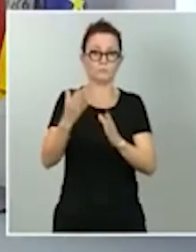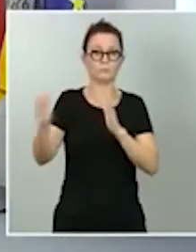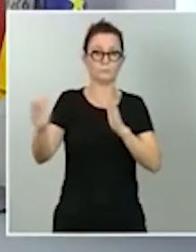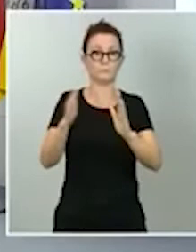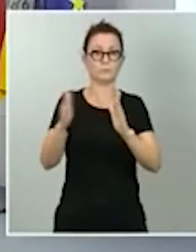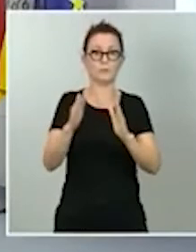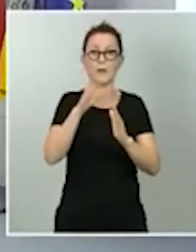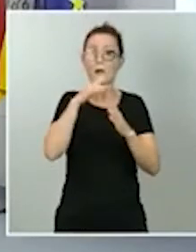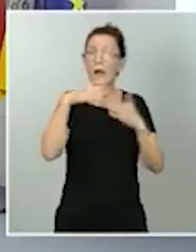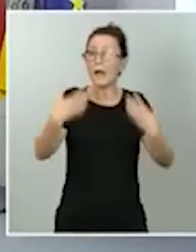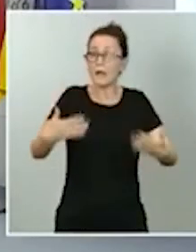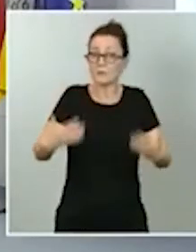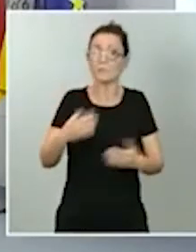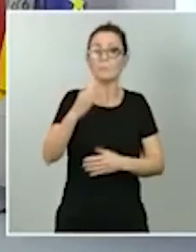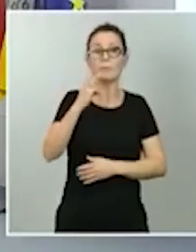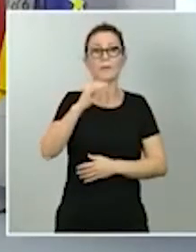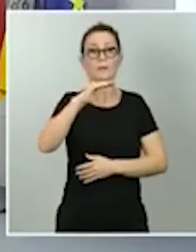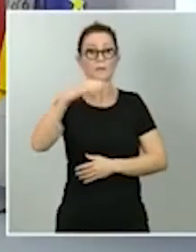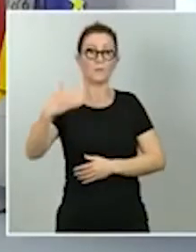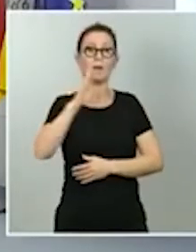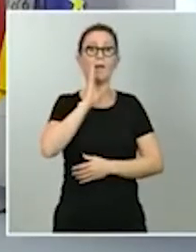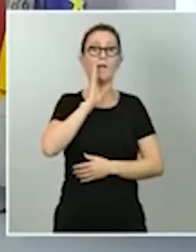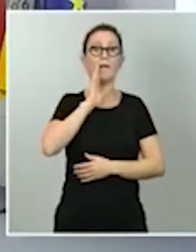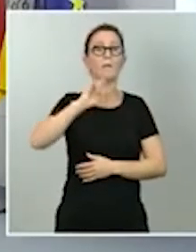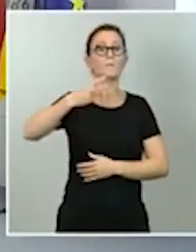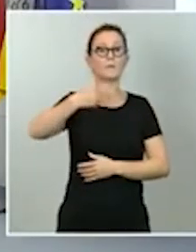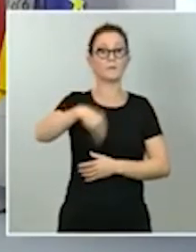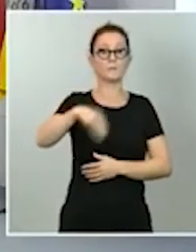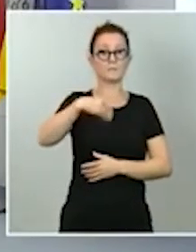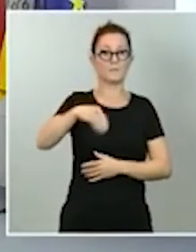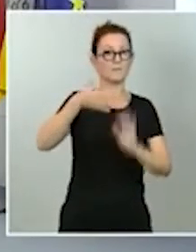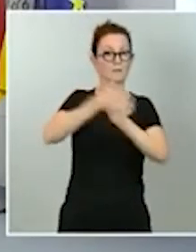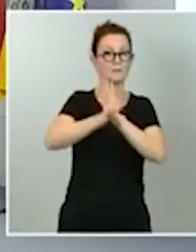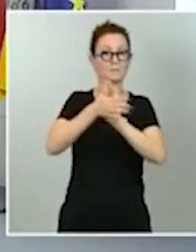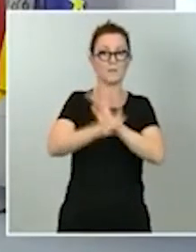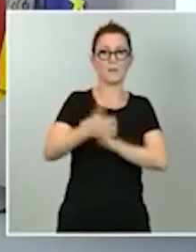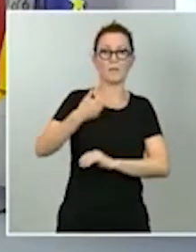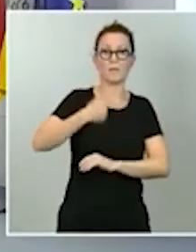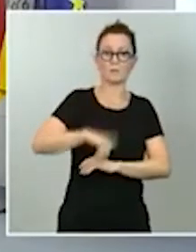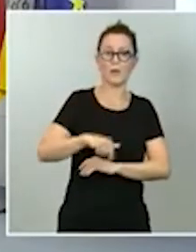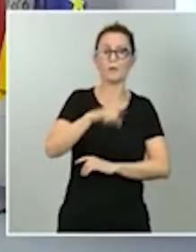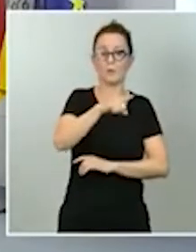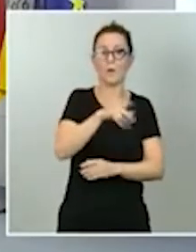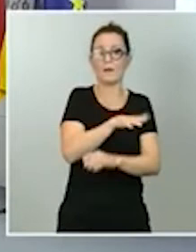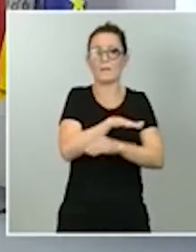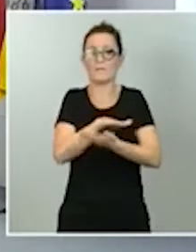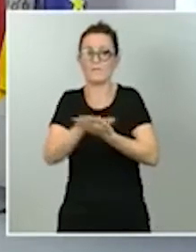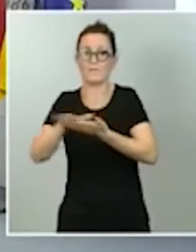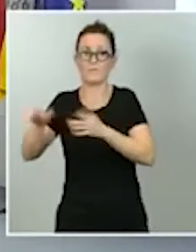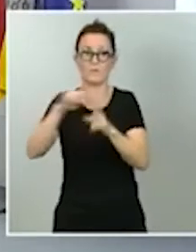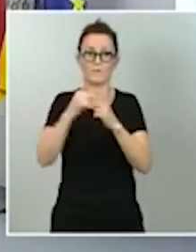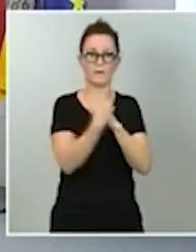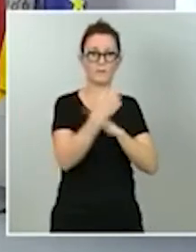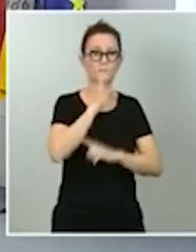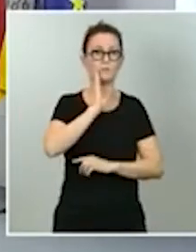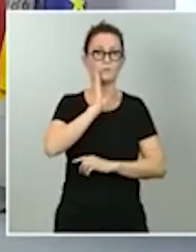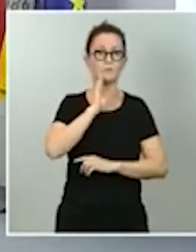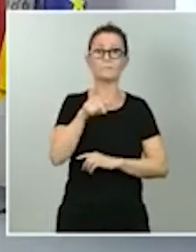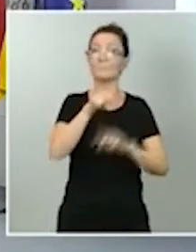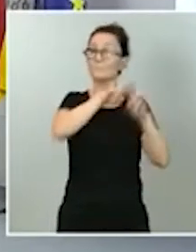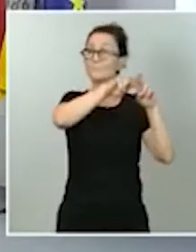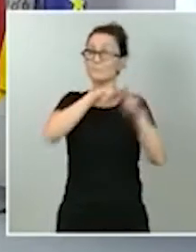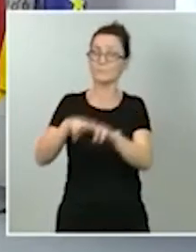del pib que como ha comentado la vicepresidenta está marcado por todos estos factores esta revisión está poniendo de manifiesto